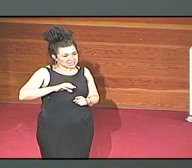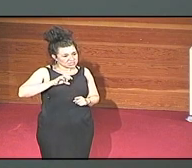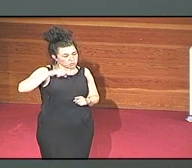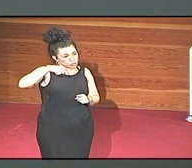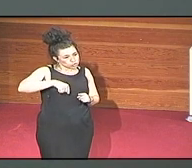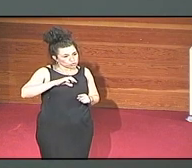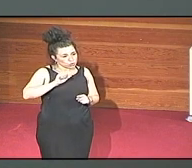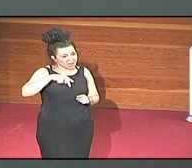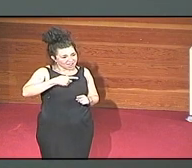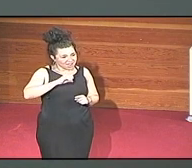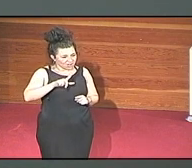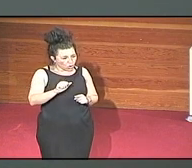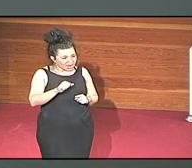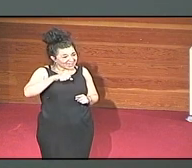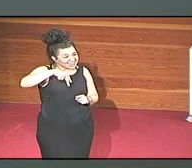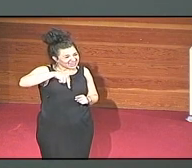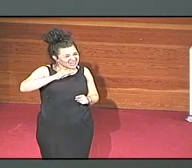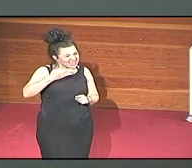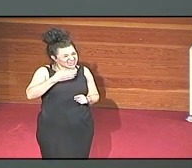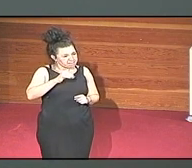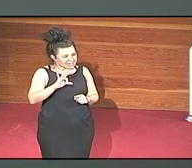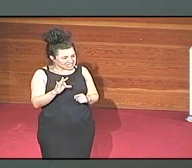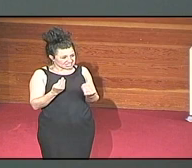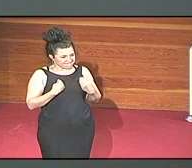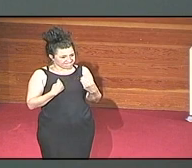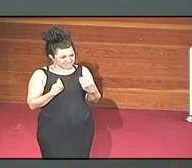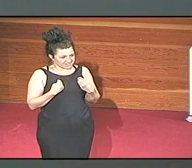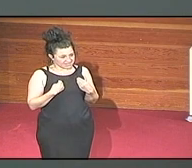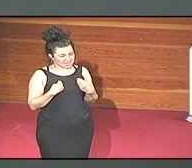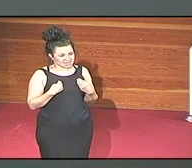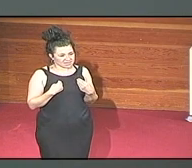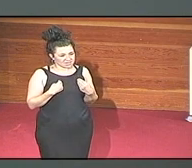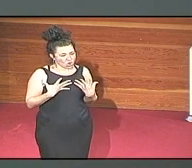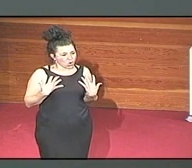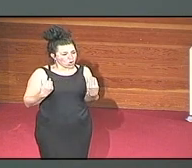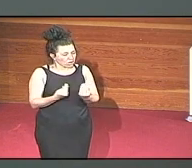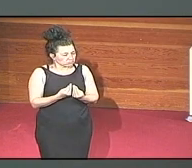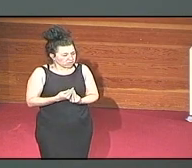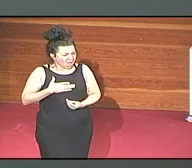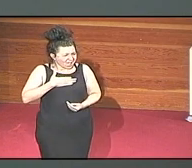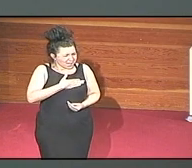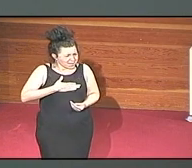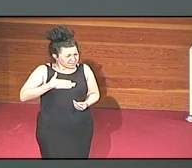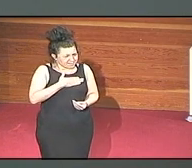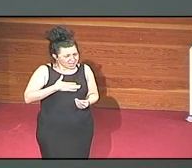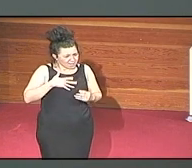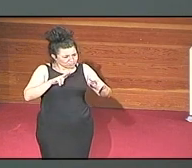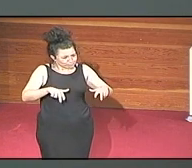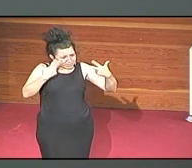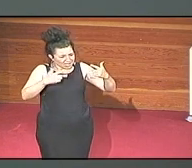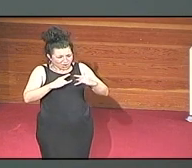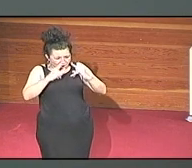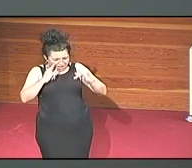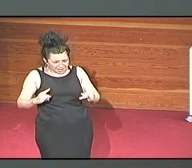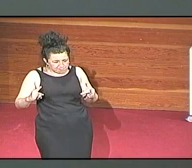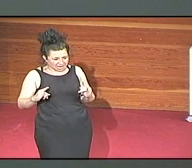bueno son muy característicos seguramente que alguna vez los habéis visto estuve conviviendo de la wta que fueron amabilísimos me dejaron acampar al lado de su aldea y estuve